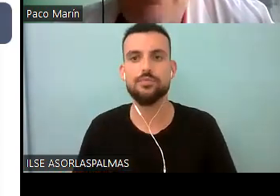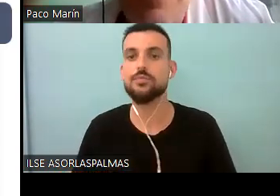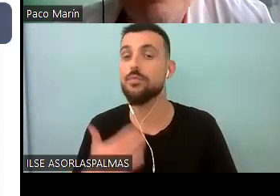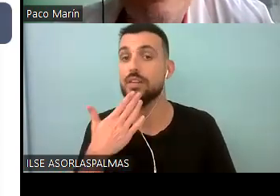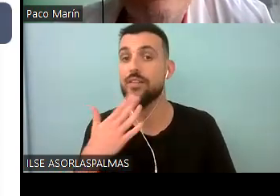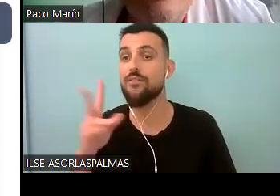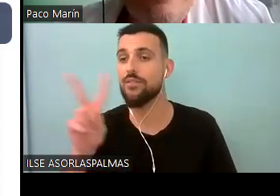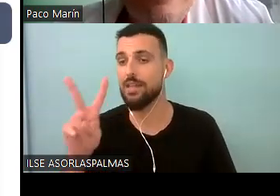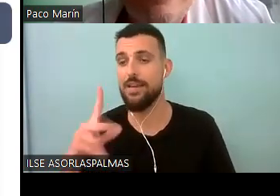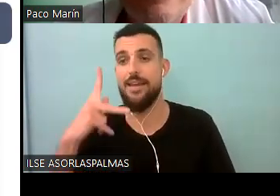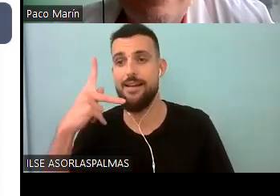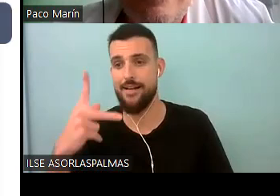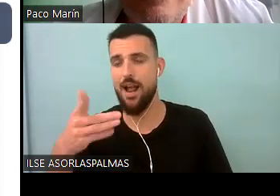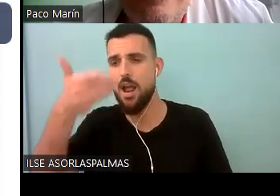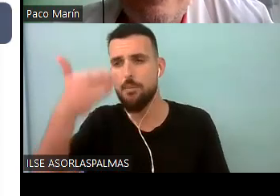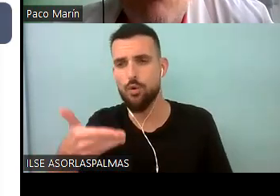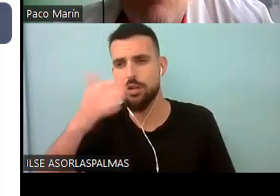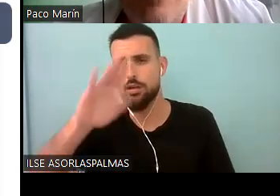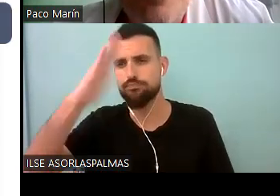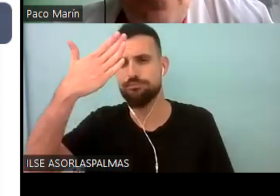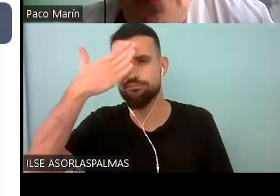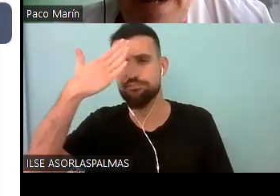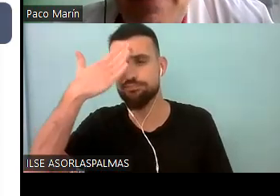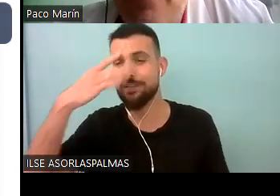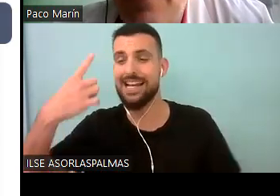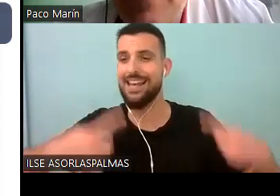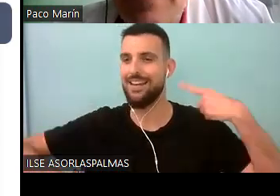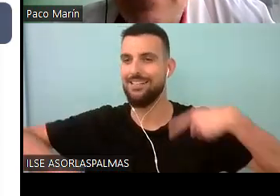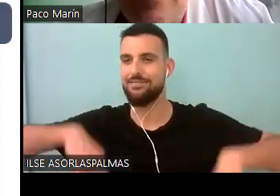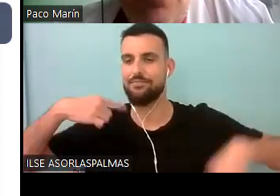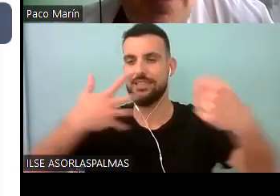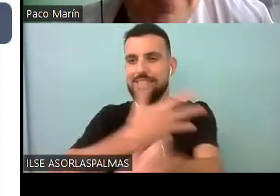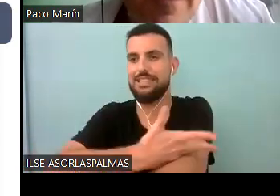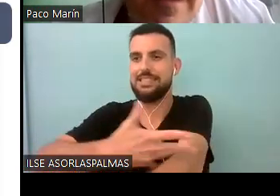primordial, fundamental en la coagulación humana, de forma